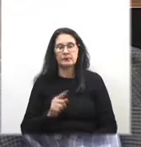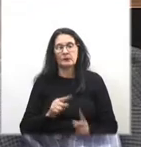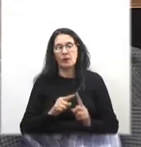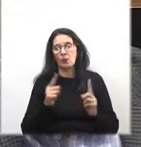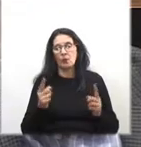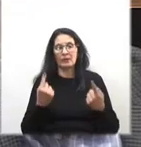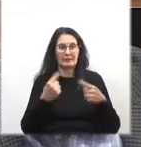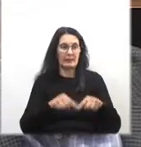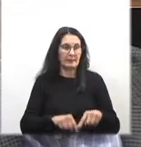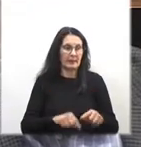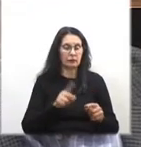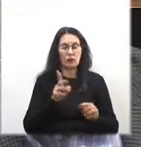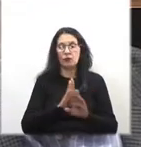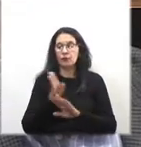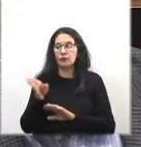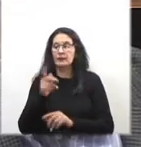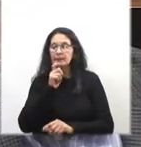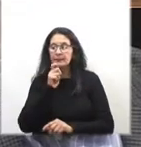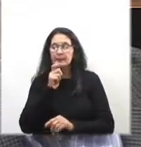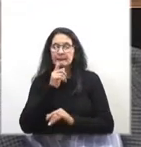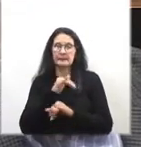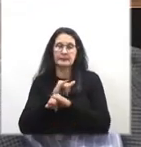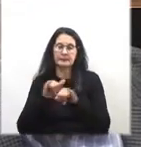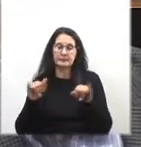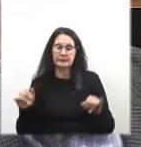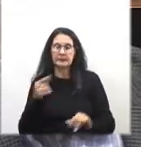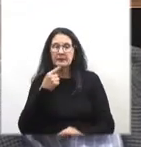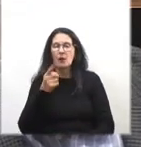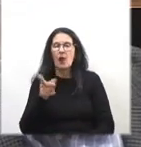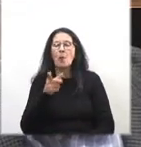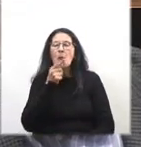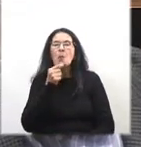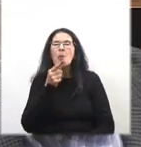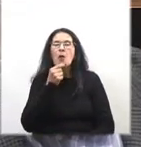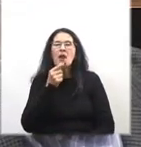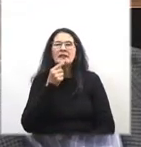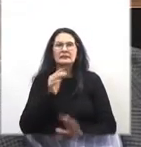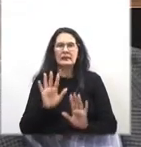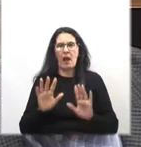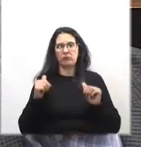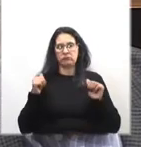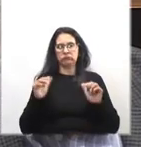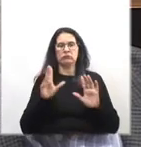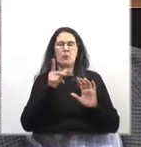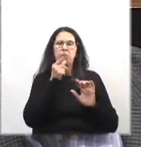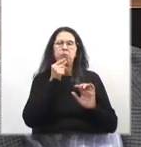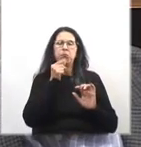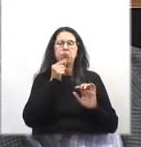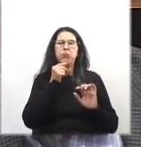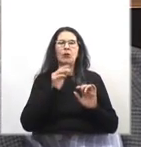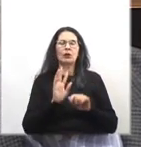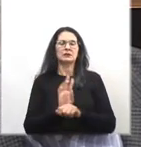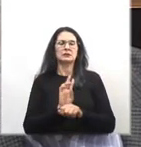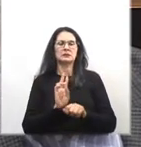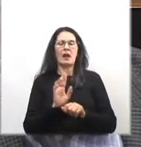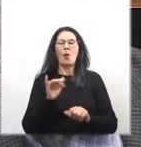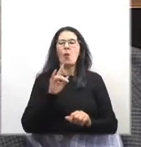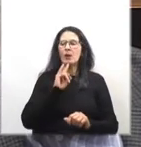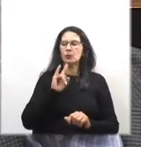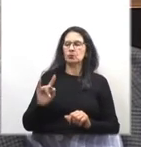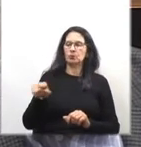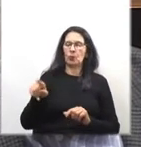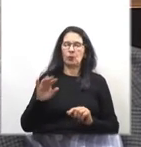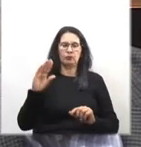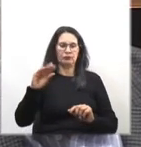la interpelación, puso a la policía de escudo de las explicaciones políticas que el